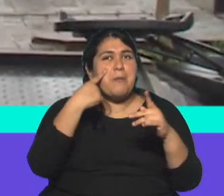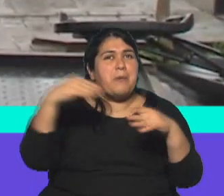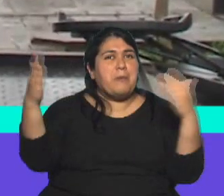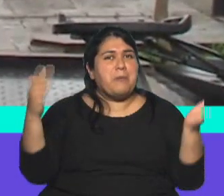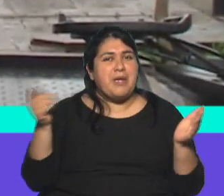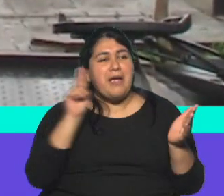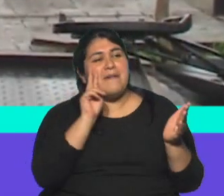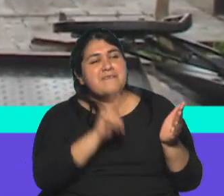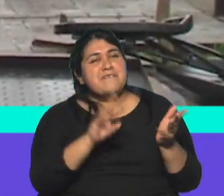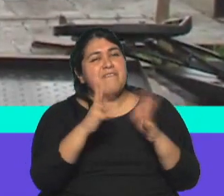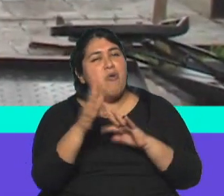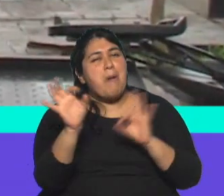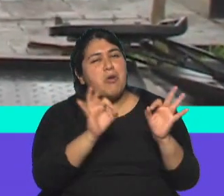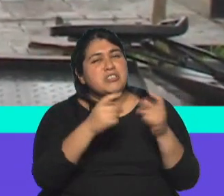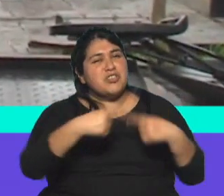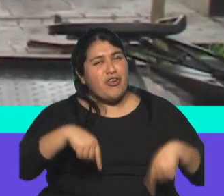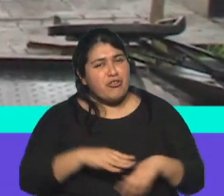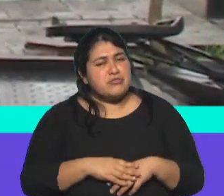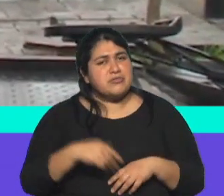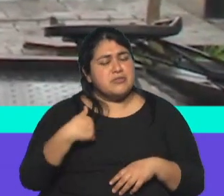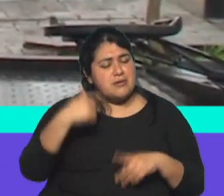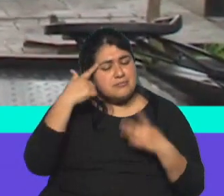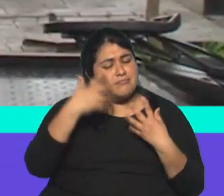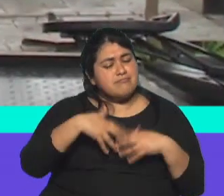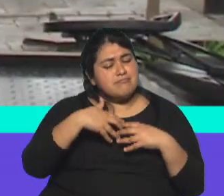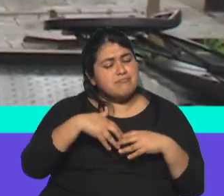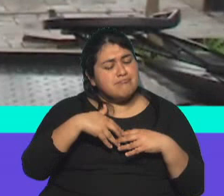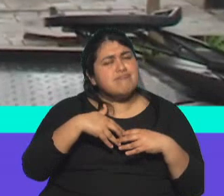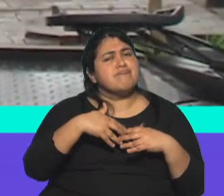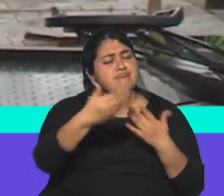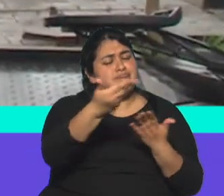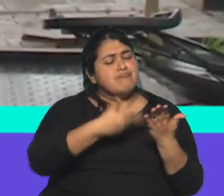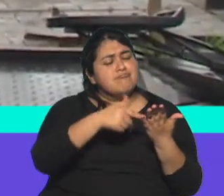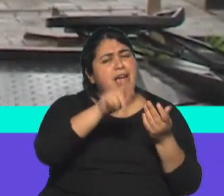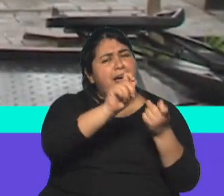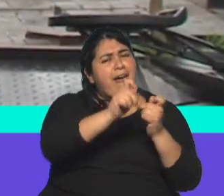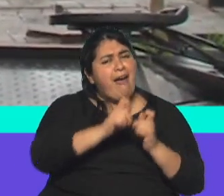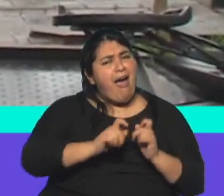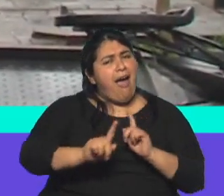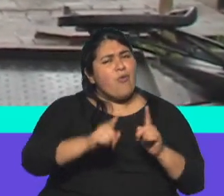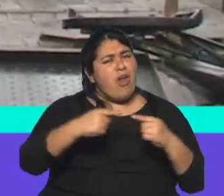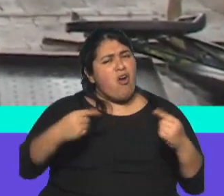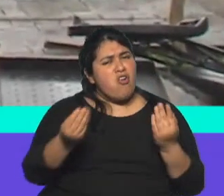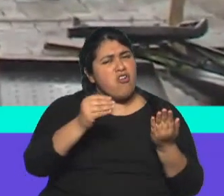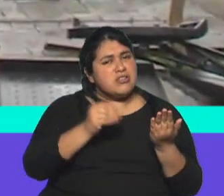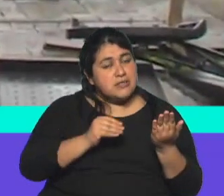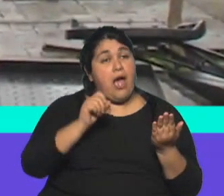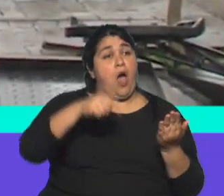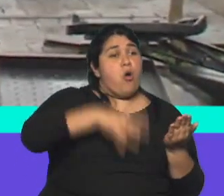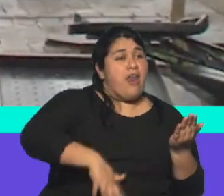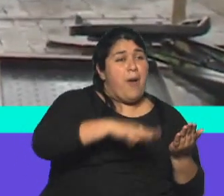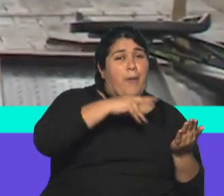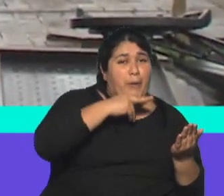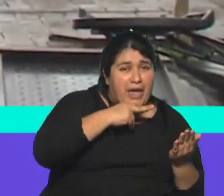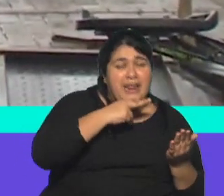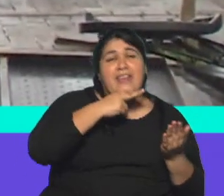Y bueno, esa discusión llevó a cambiar algunas cosas del proyecto original, ¿no? Así que hoy cuenta con espacios verdes, cuenta